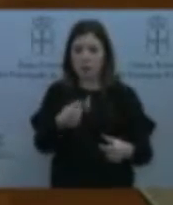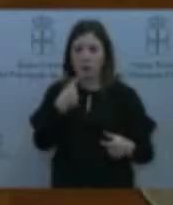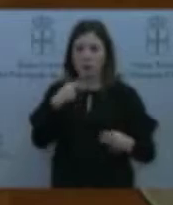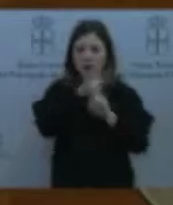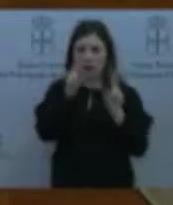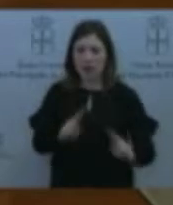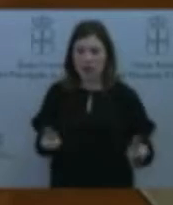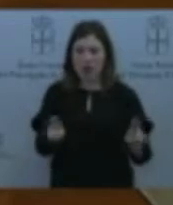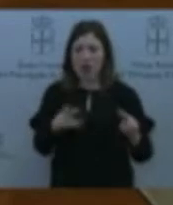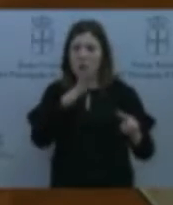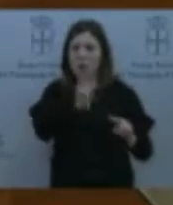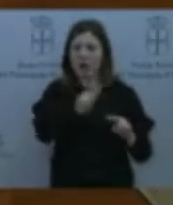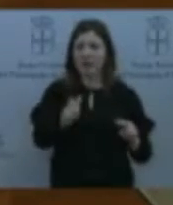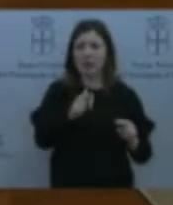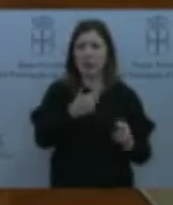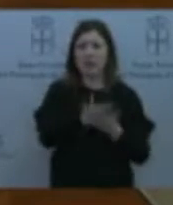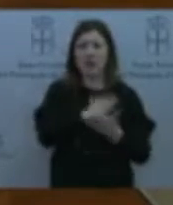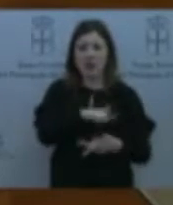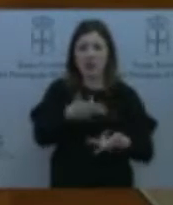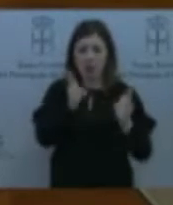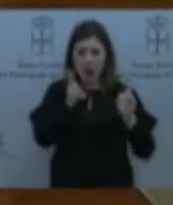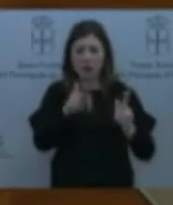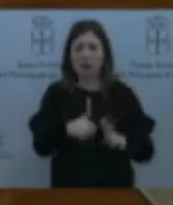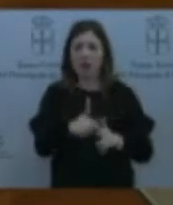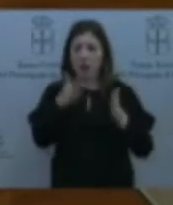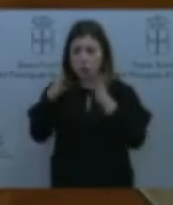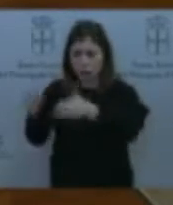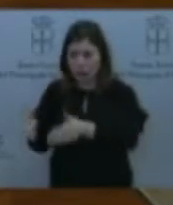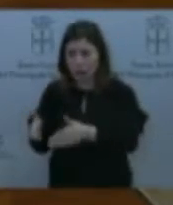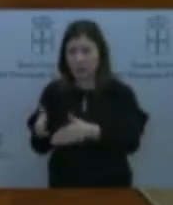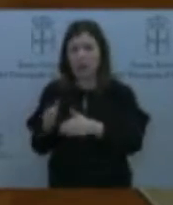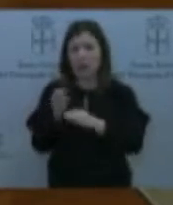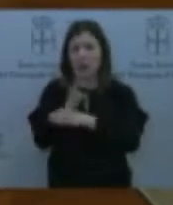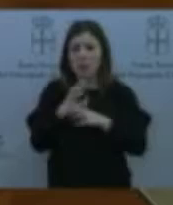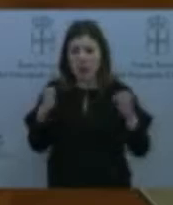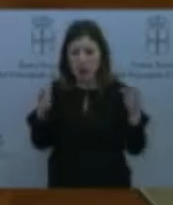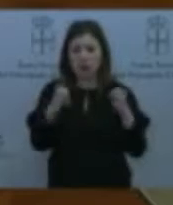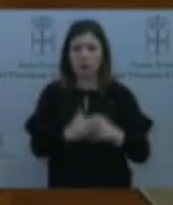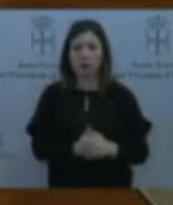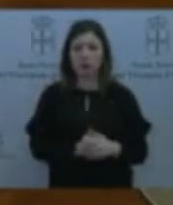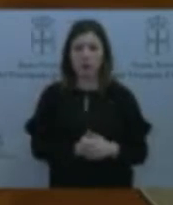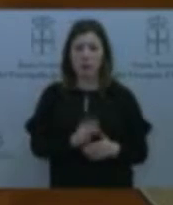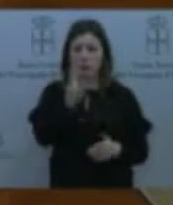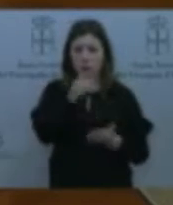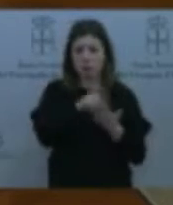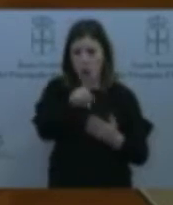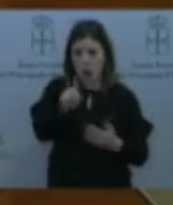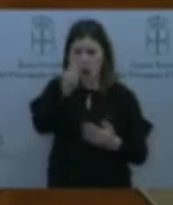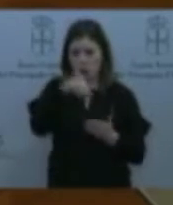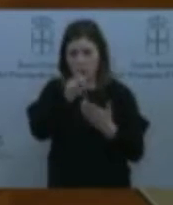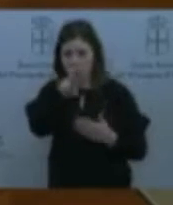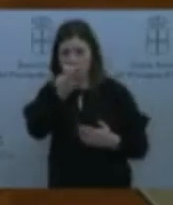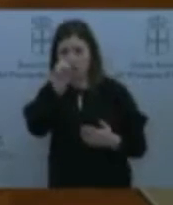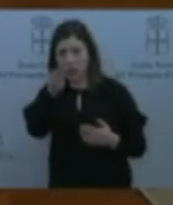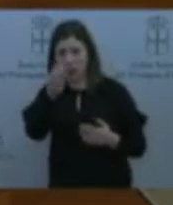Sí. ustedes, desde los parlamentos, en ese 2011, en ese 2012, 13, 14, 15, volverían a